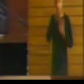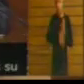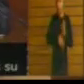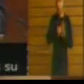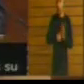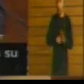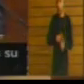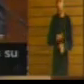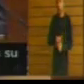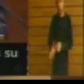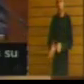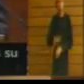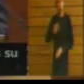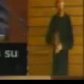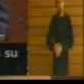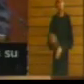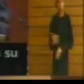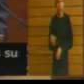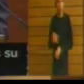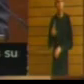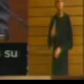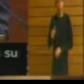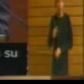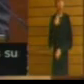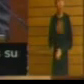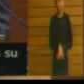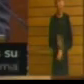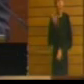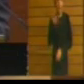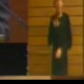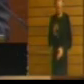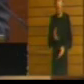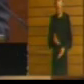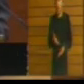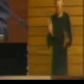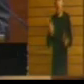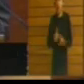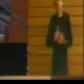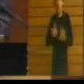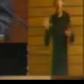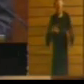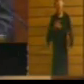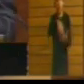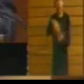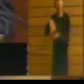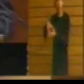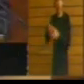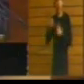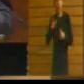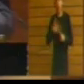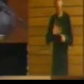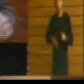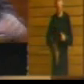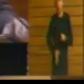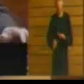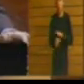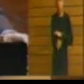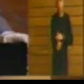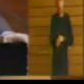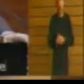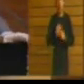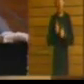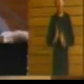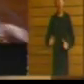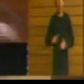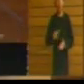la normativa vigente, puedan elegir libremente el centro educativo que quieren para sus hijos, puedan elegir libremente